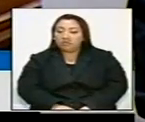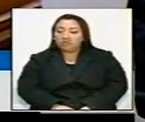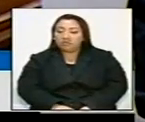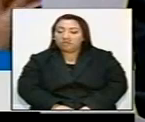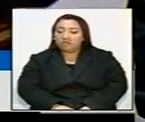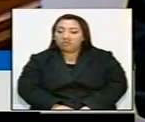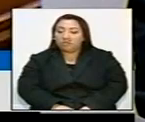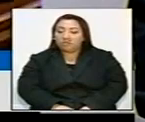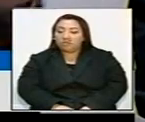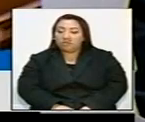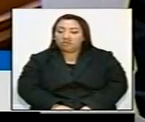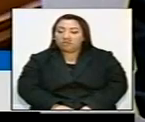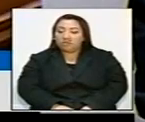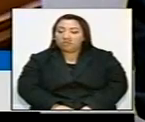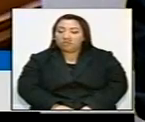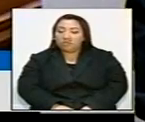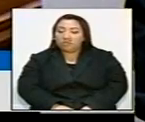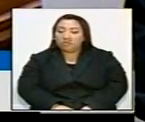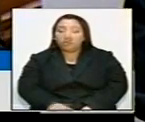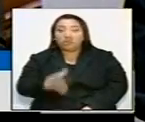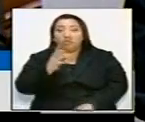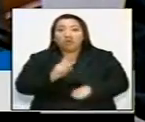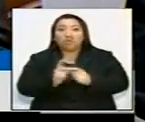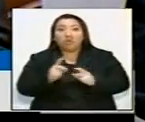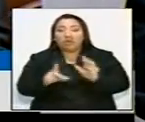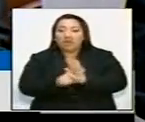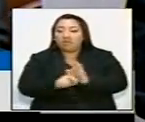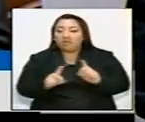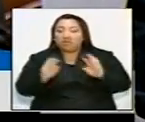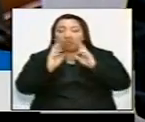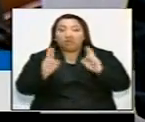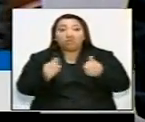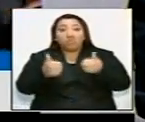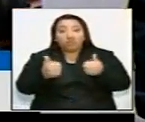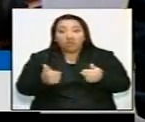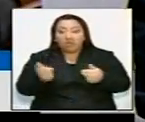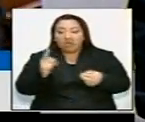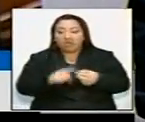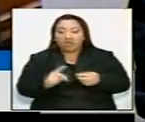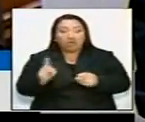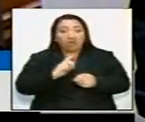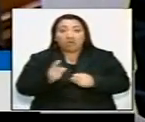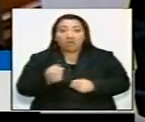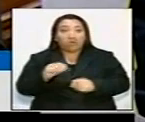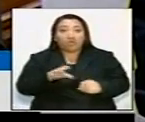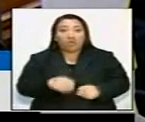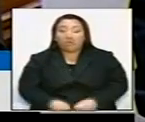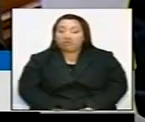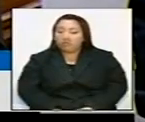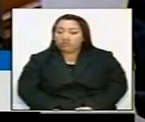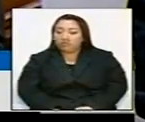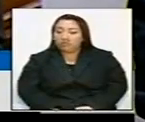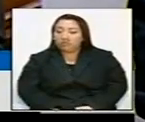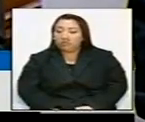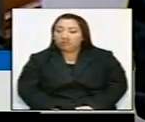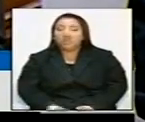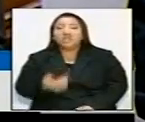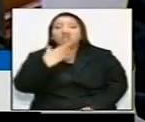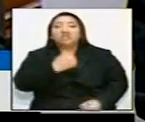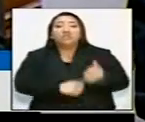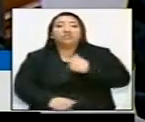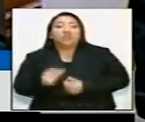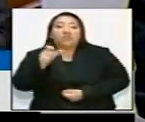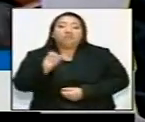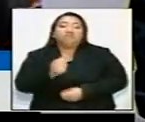no sé cuál, en no sé cuánto tiempo, ¿qué voy a contestar? Muy bien, hasta que no la cambie yo no hago nada. ¿Y quién sufre?